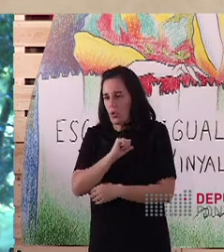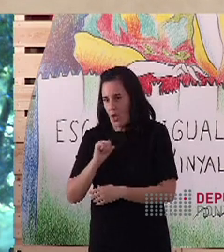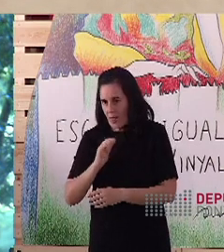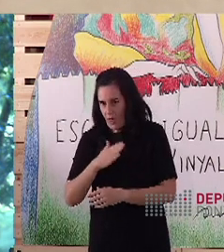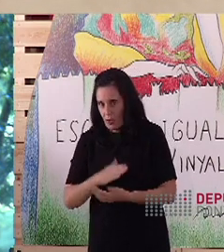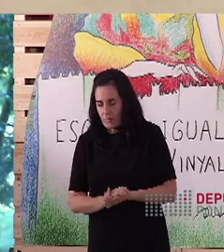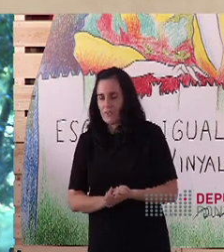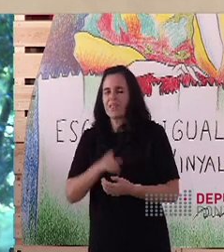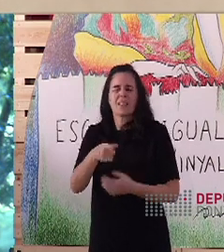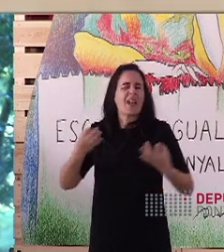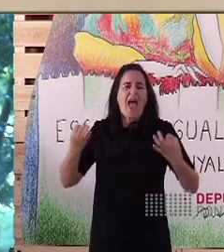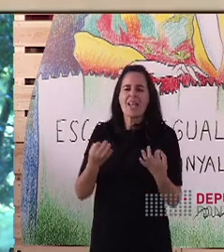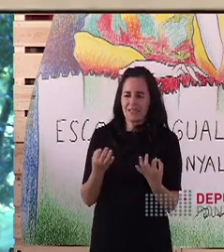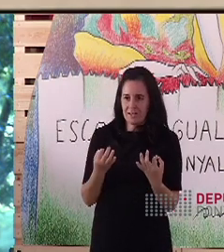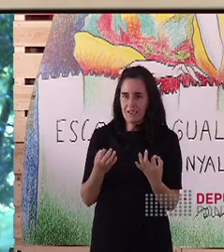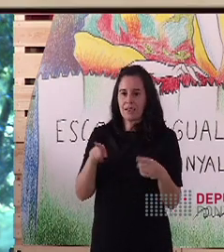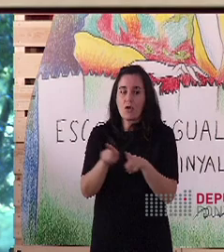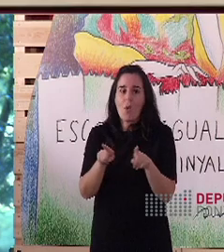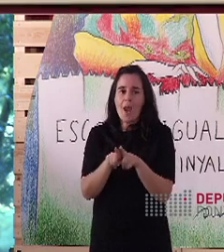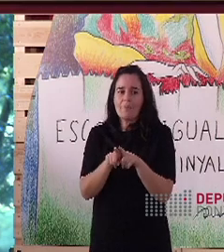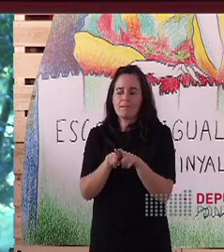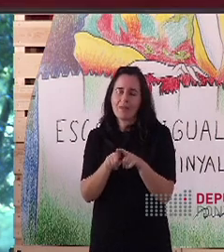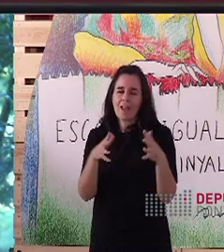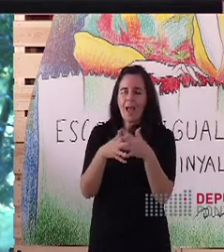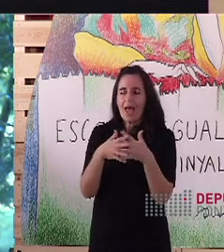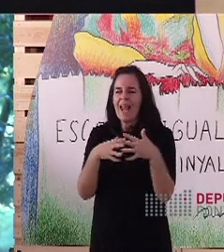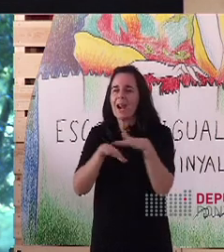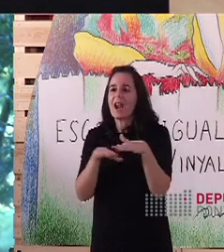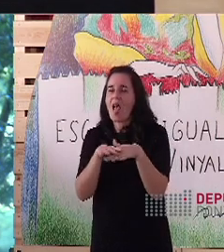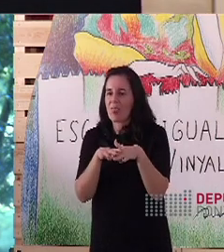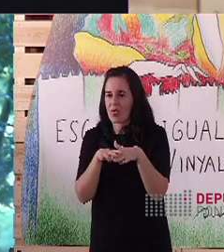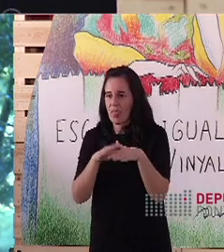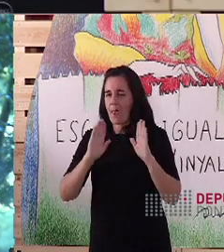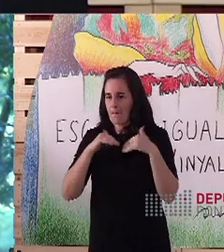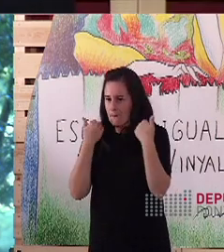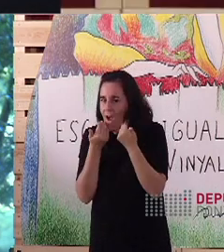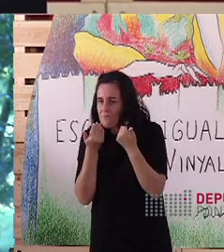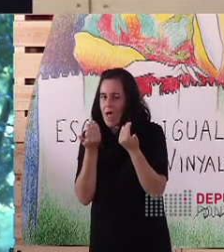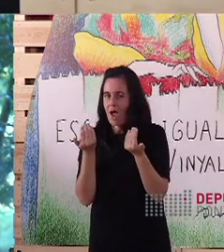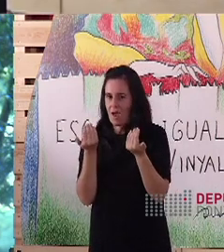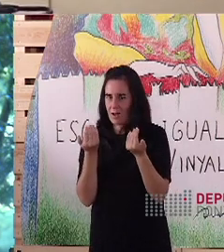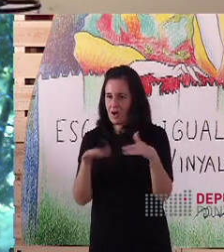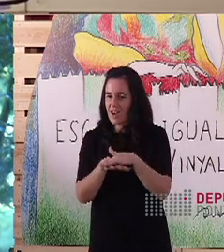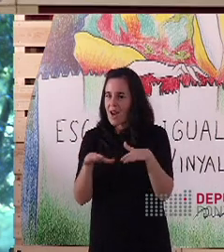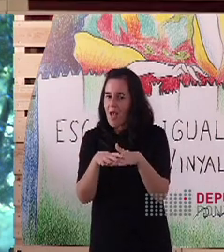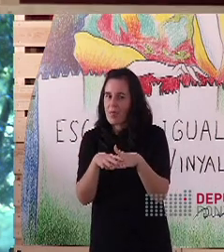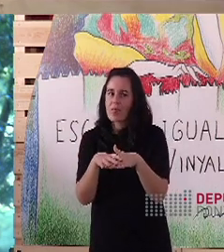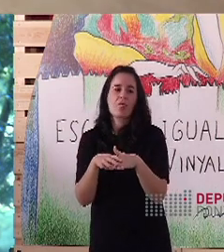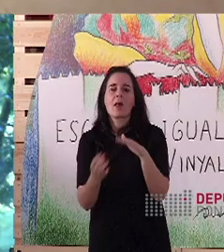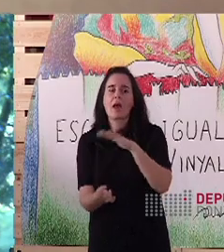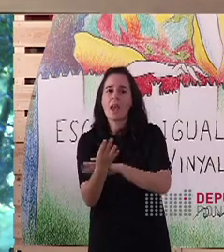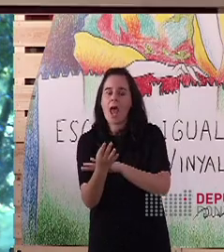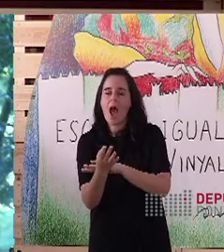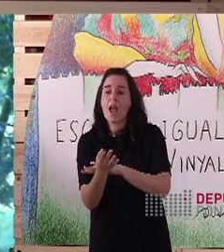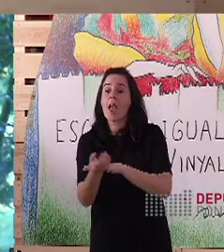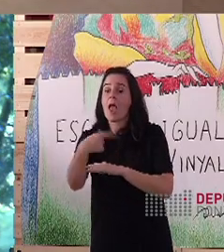es una articulación de redes mafiosas a través de las cuales se